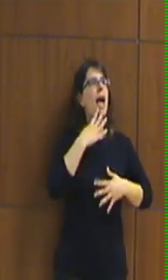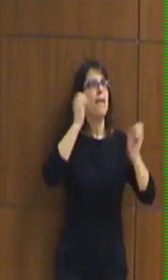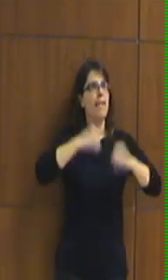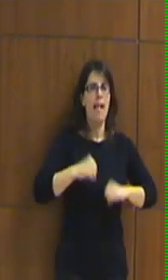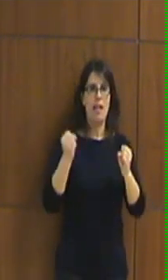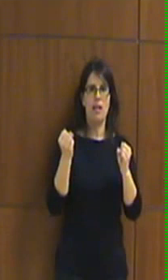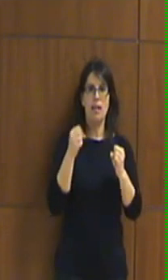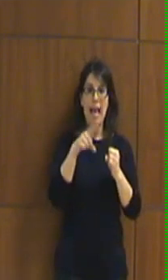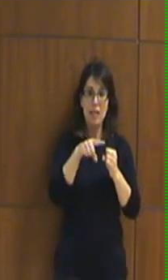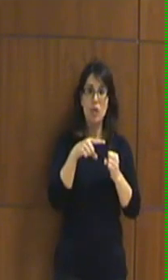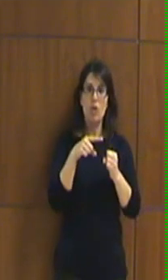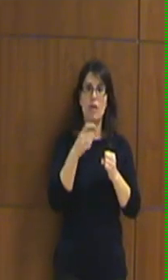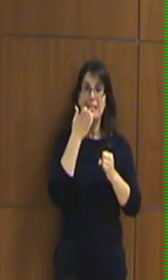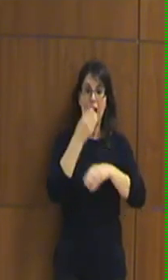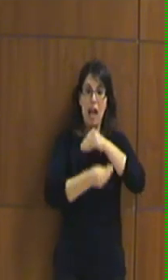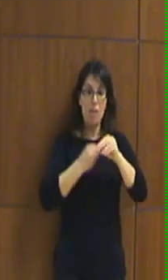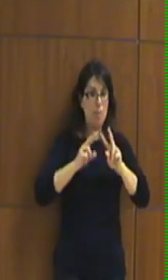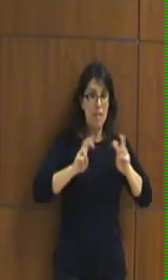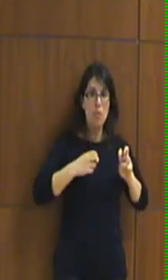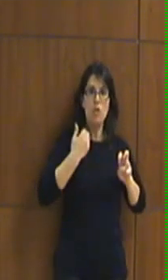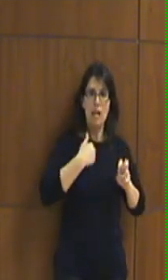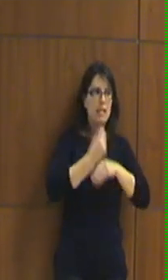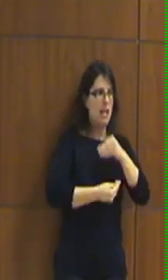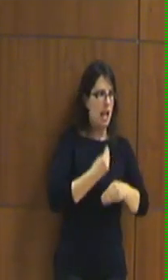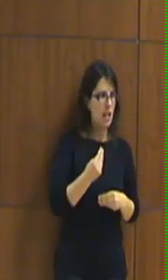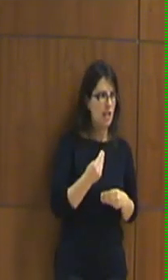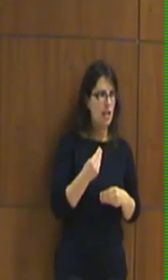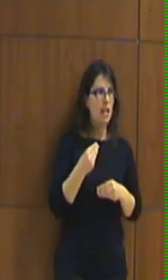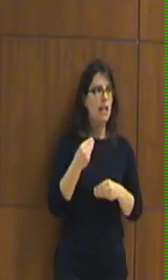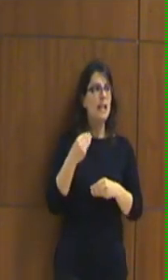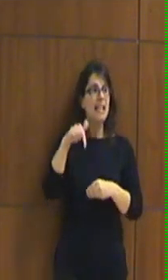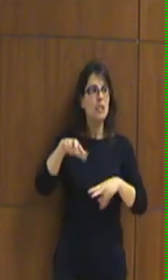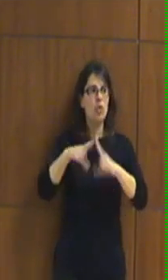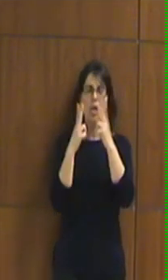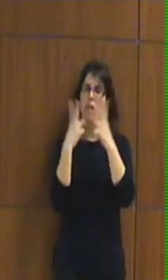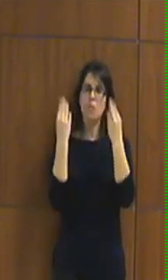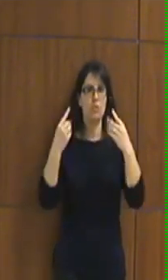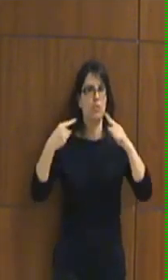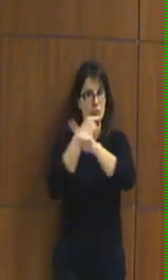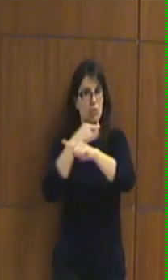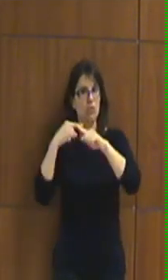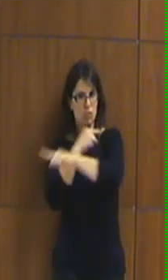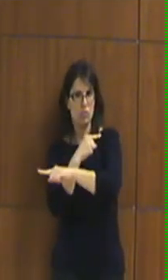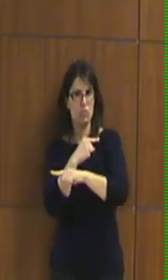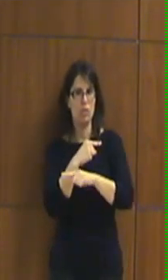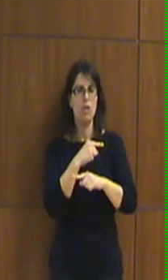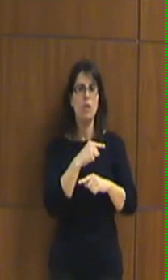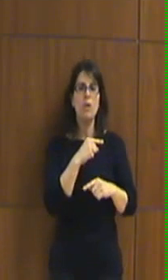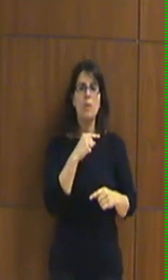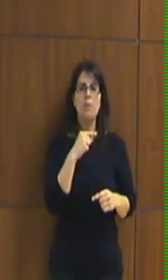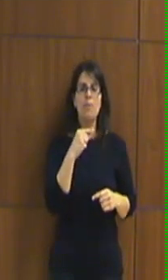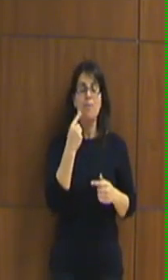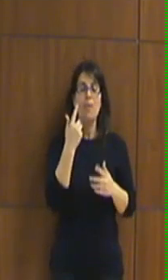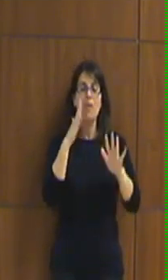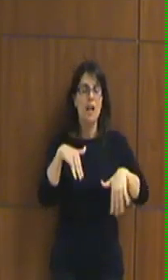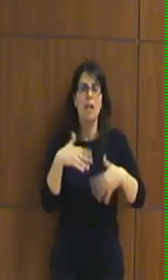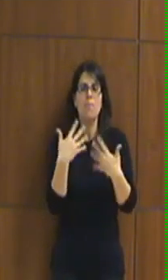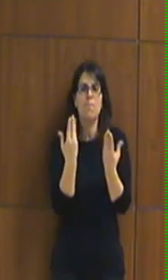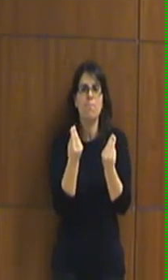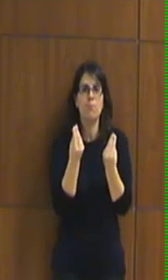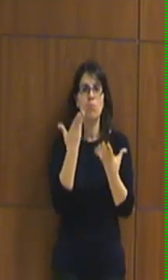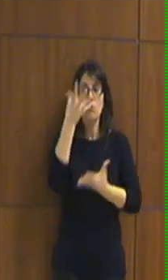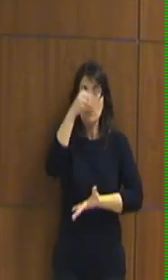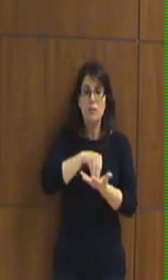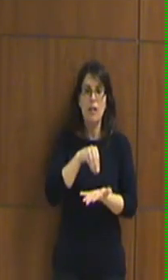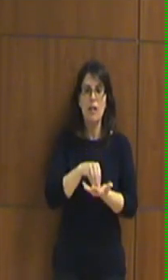Cuando yo dice que hay cortedad de vida y contrasentidos, muchos en esta sociedad, uno de ellos es decir, es